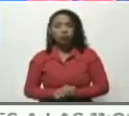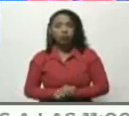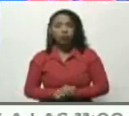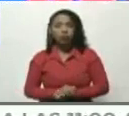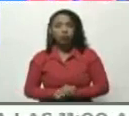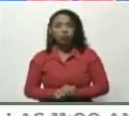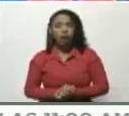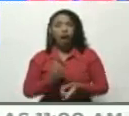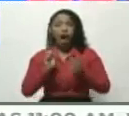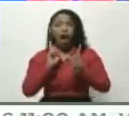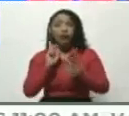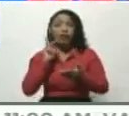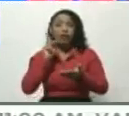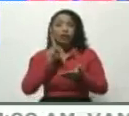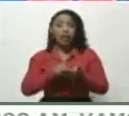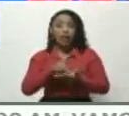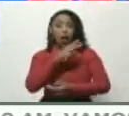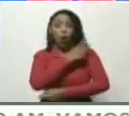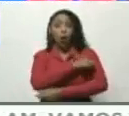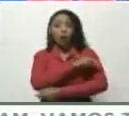A veces que uno llega a unos hospitales